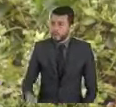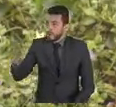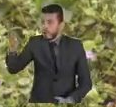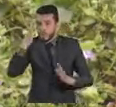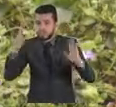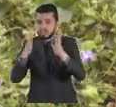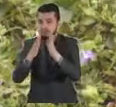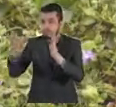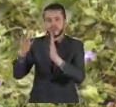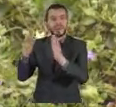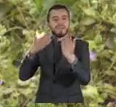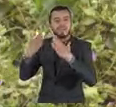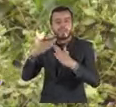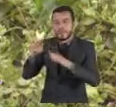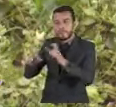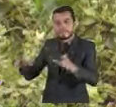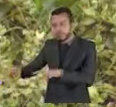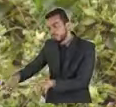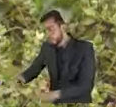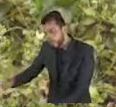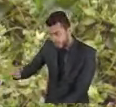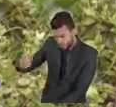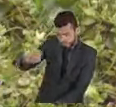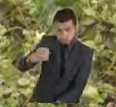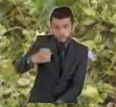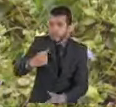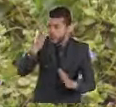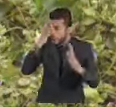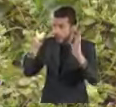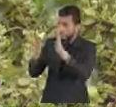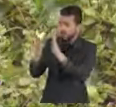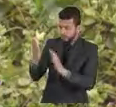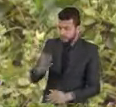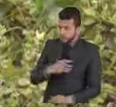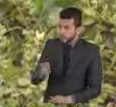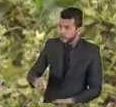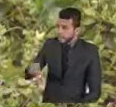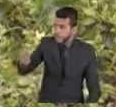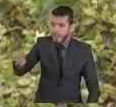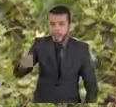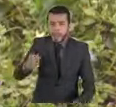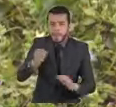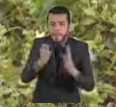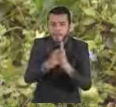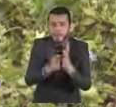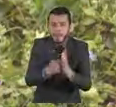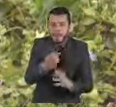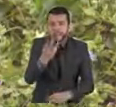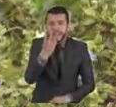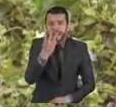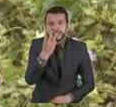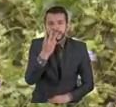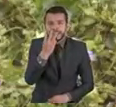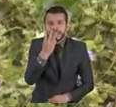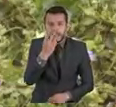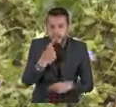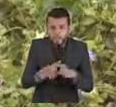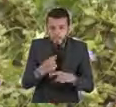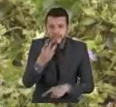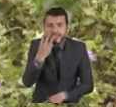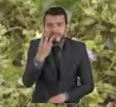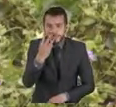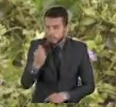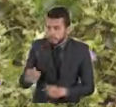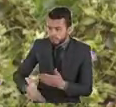abastecimiento alimentario y pagándoles a ellos en promedio 3 veces más, logramos venderle a los hogares